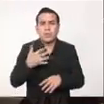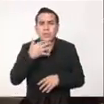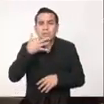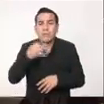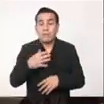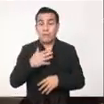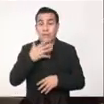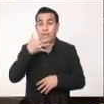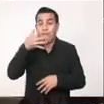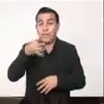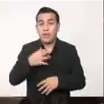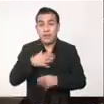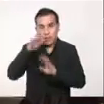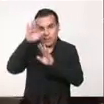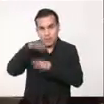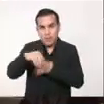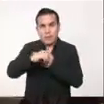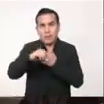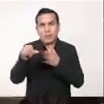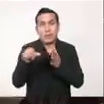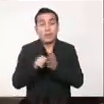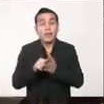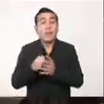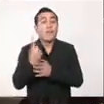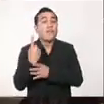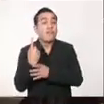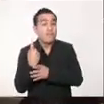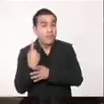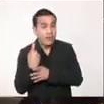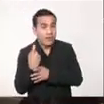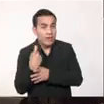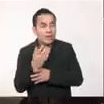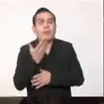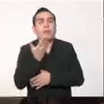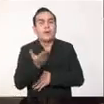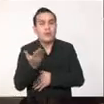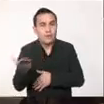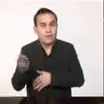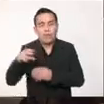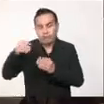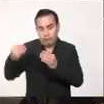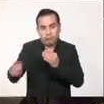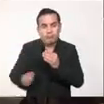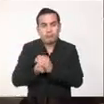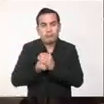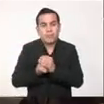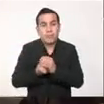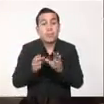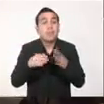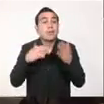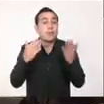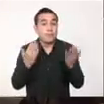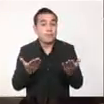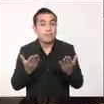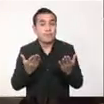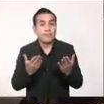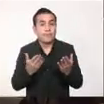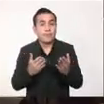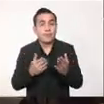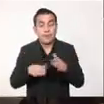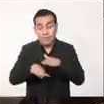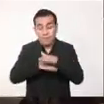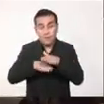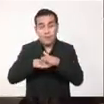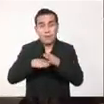y de verdad lo digo con todo el respeto de la Asamblea Legislativa, todavía le faltaron elementos más para agregar el sustento